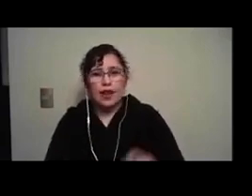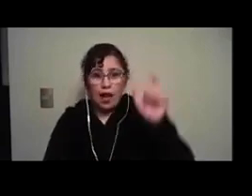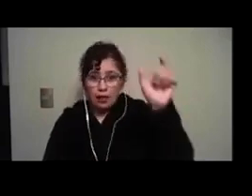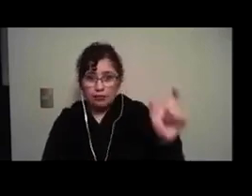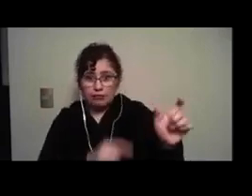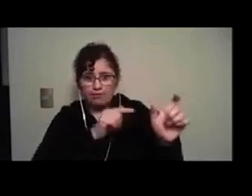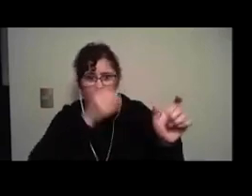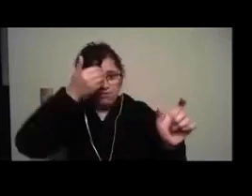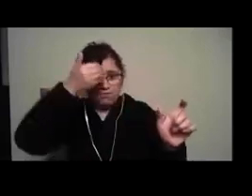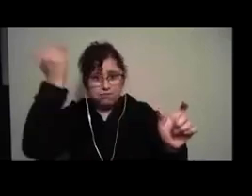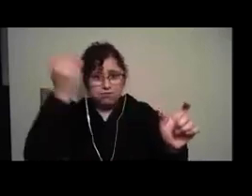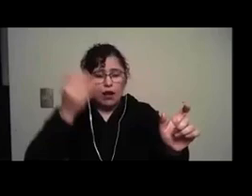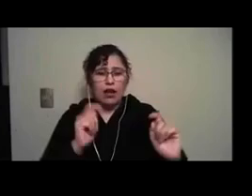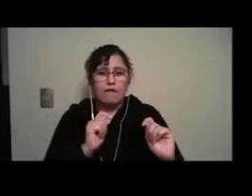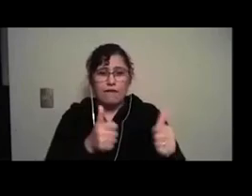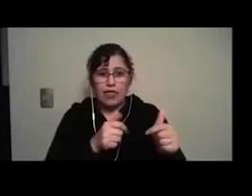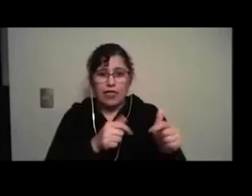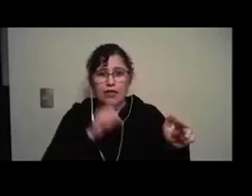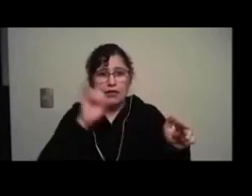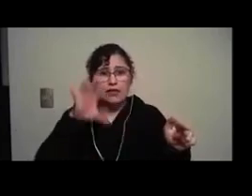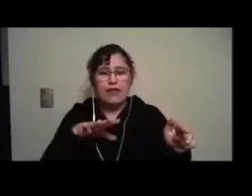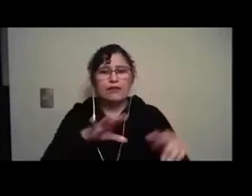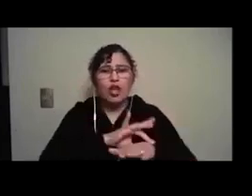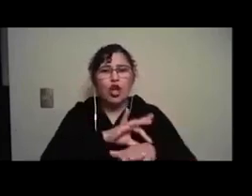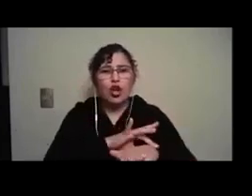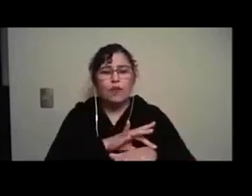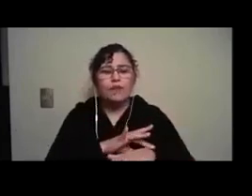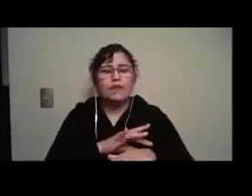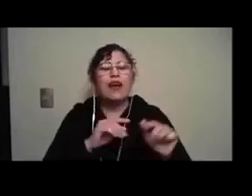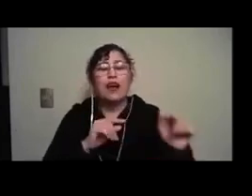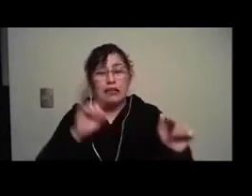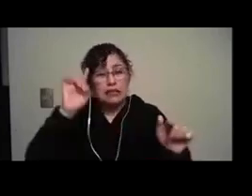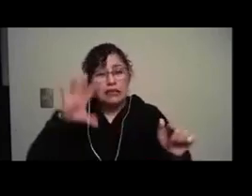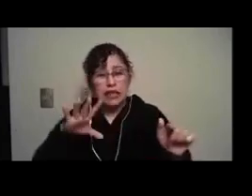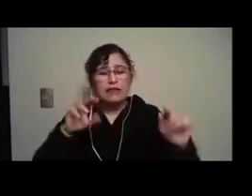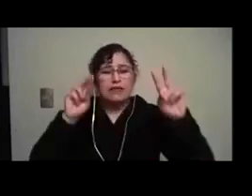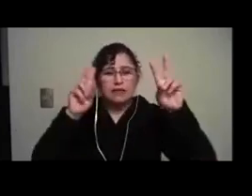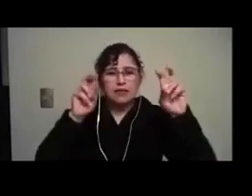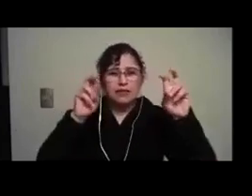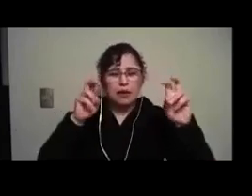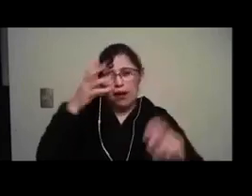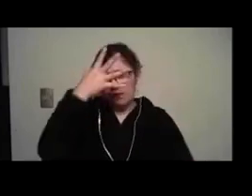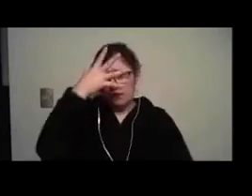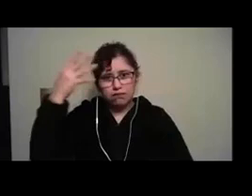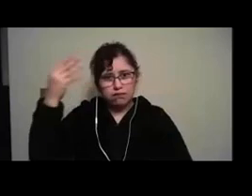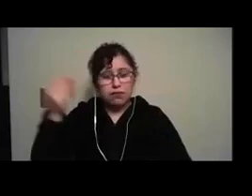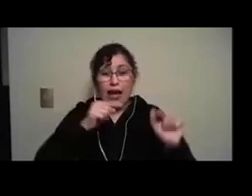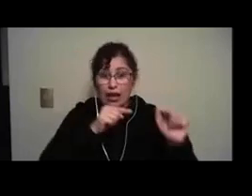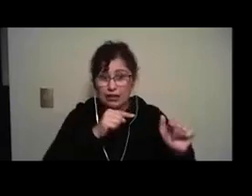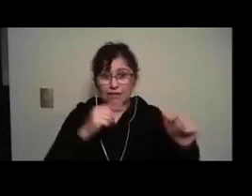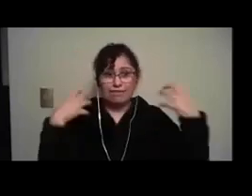en Chile, que es la doctora Chelevsky, que en el fondo es quien más se ha dedicado a